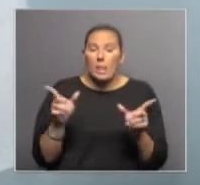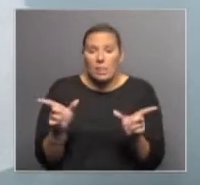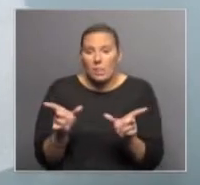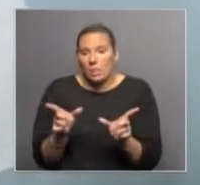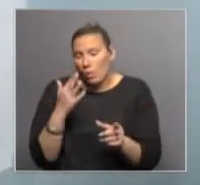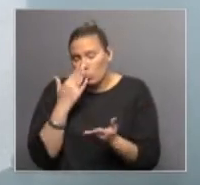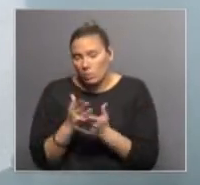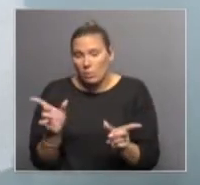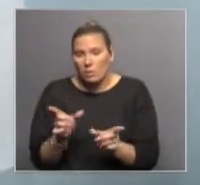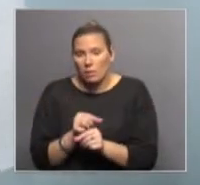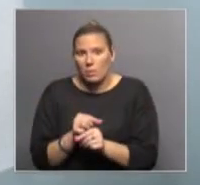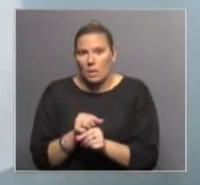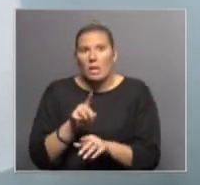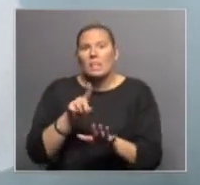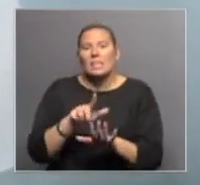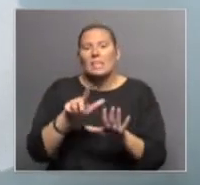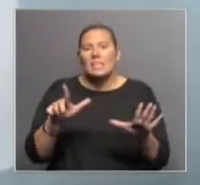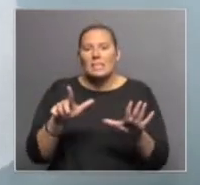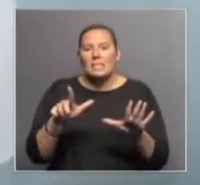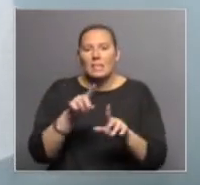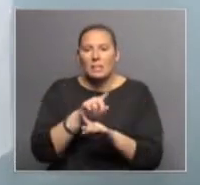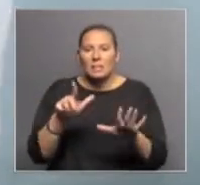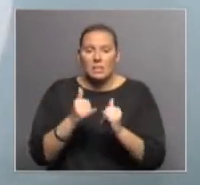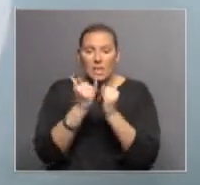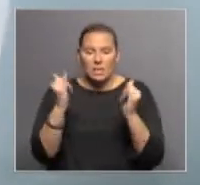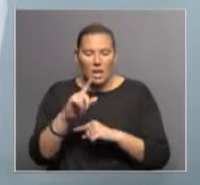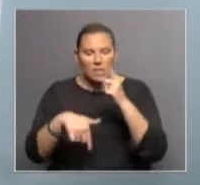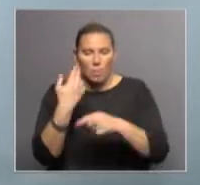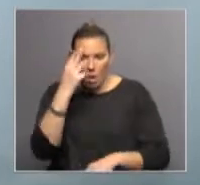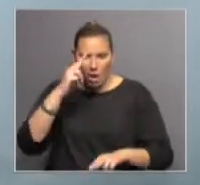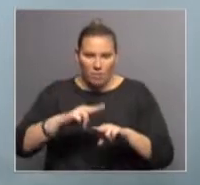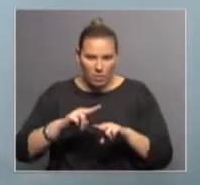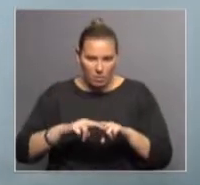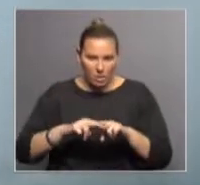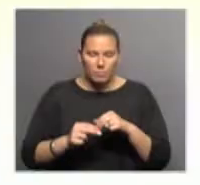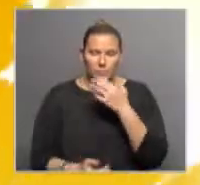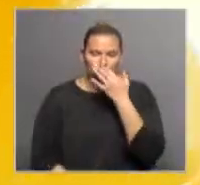culminan más o menos 17 días post iniciada la enfermedad.